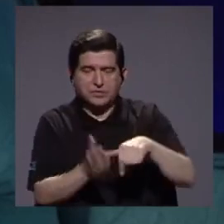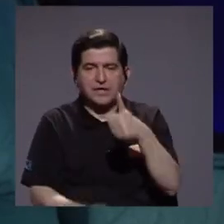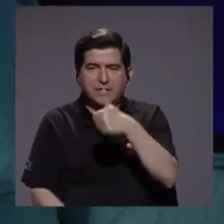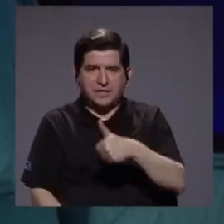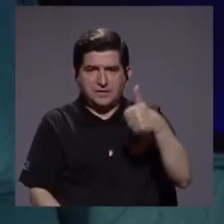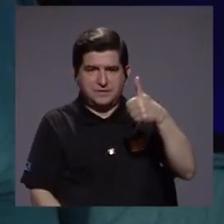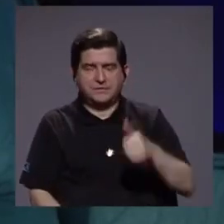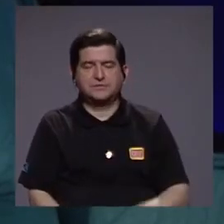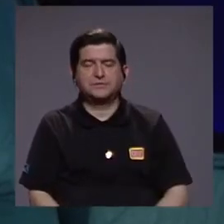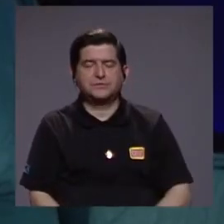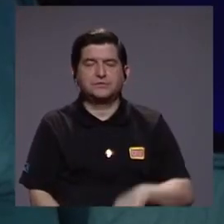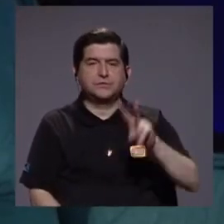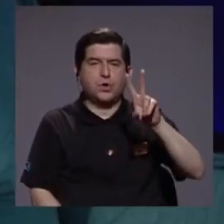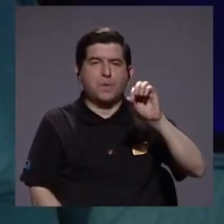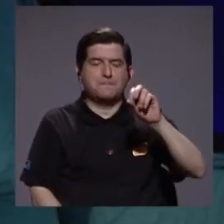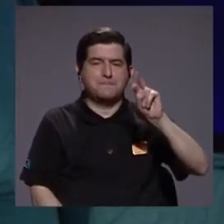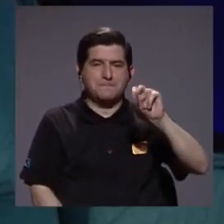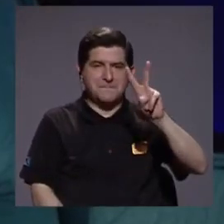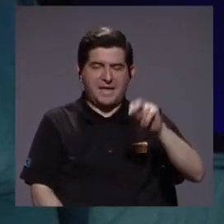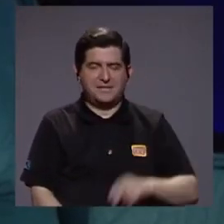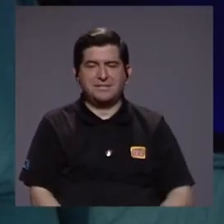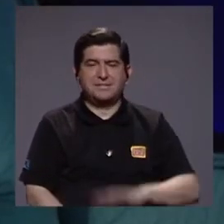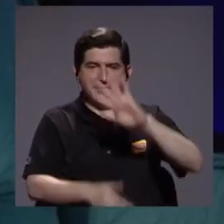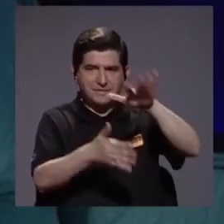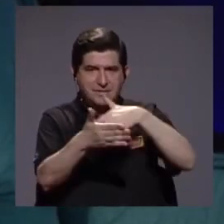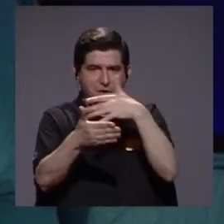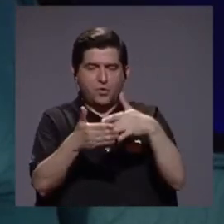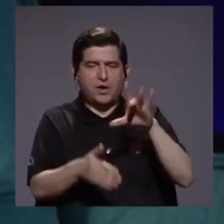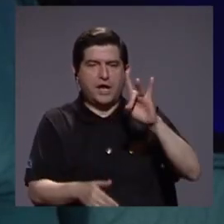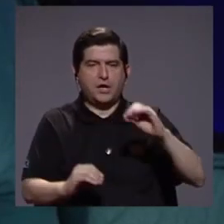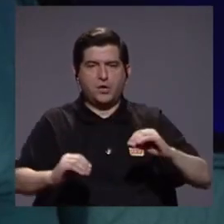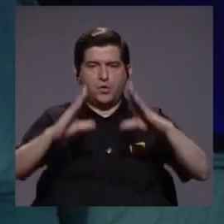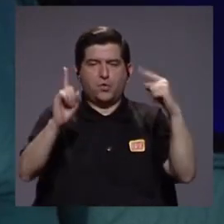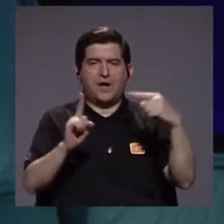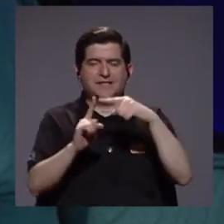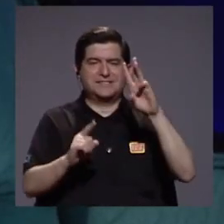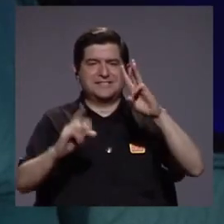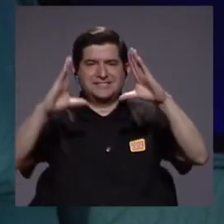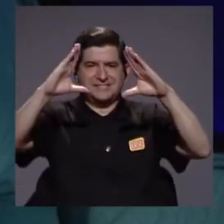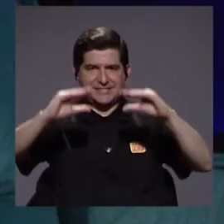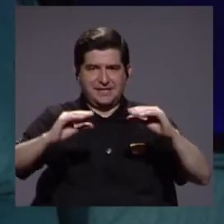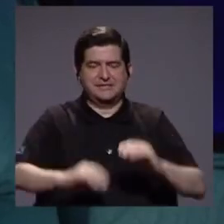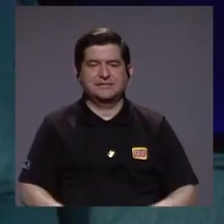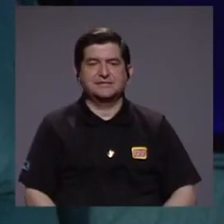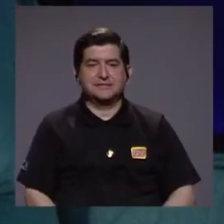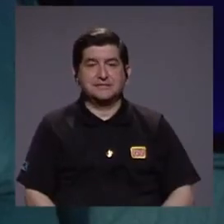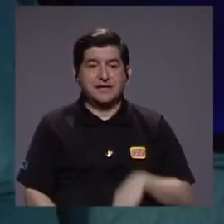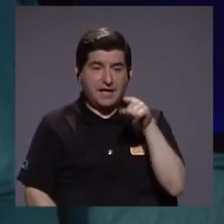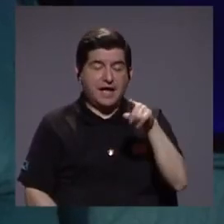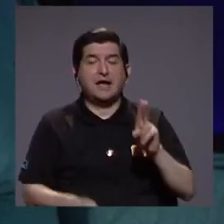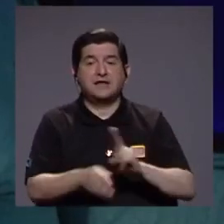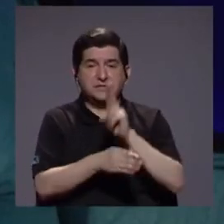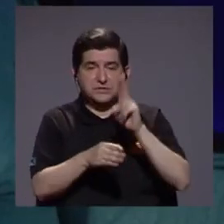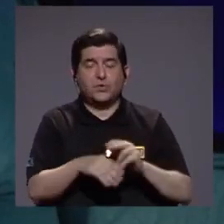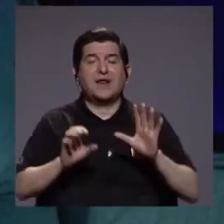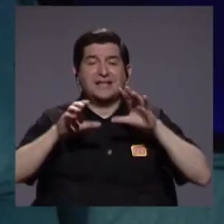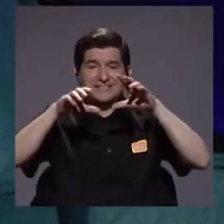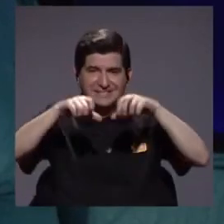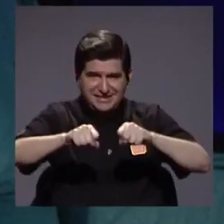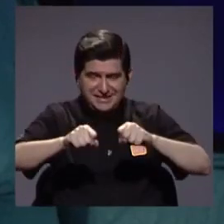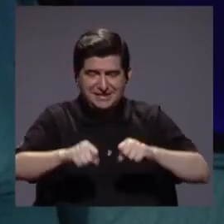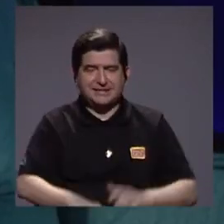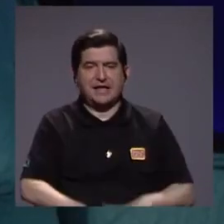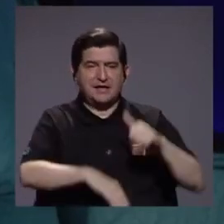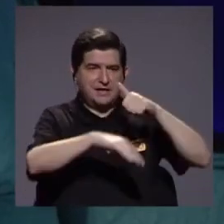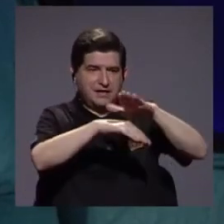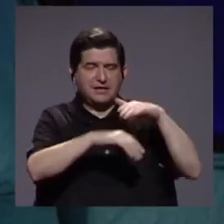rectoría serán el próximo 20 de noviembre en un horario de 8 de la mañana a 6 de la tarde, para el cual se utilizarán citas que